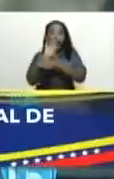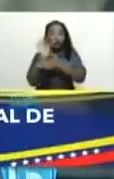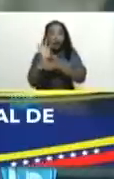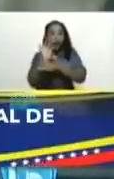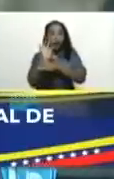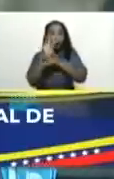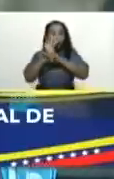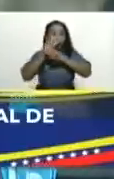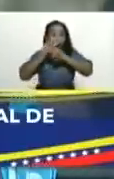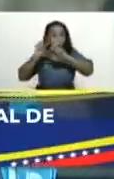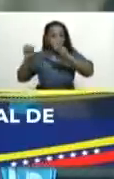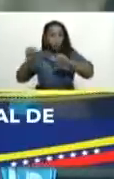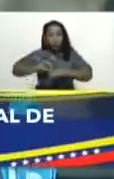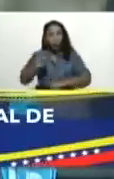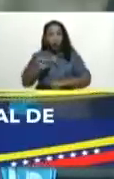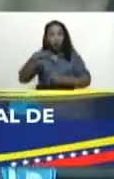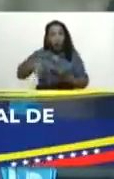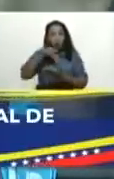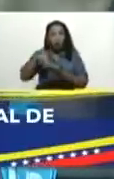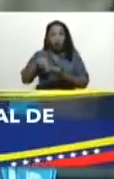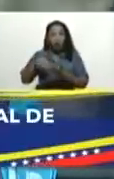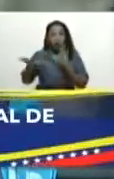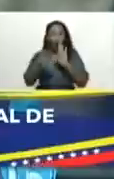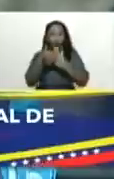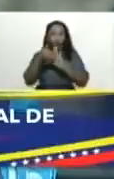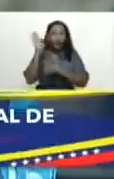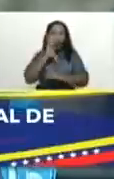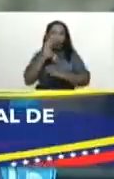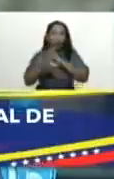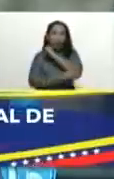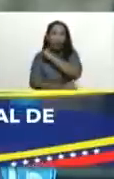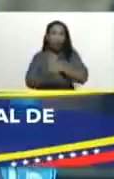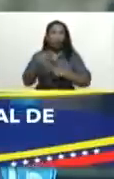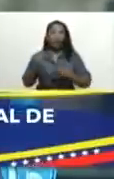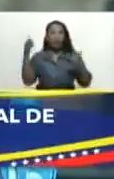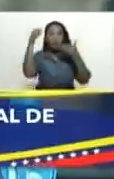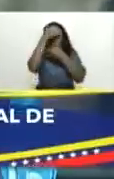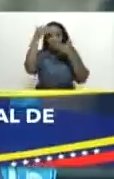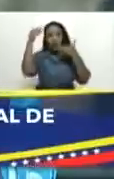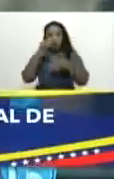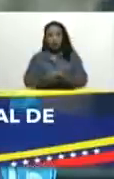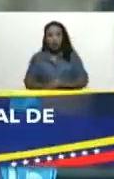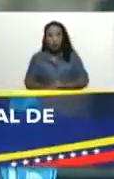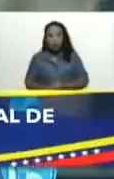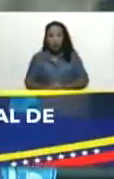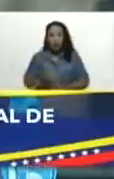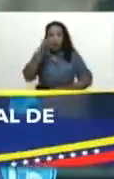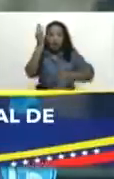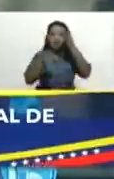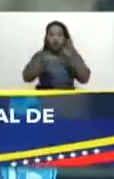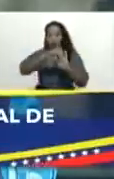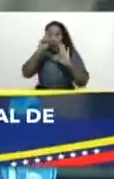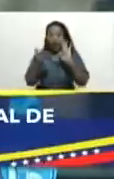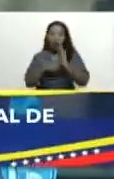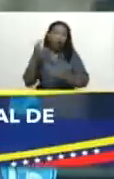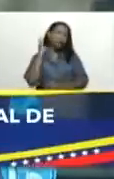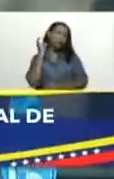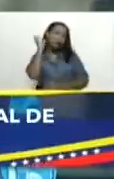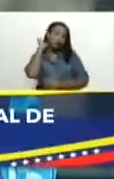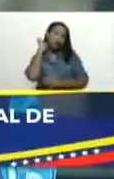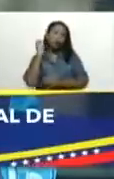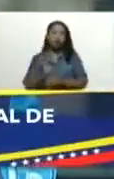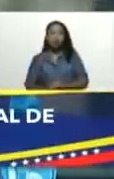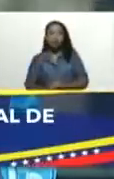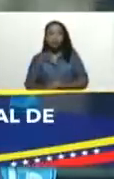de investigación de la Policía Nacional Anticorrupción, del SEBIN, del Fiscal General,